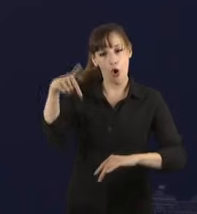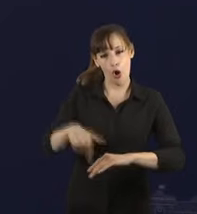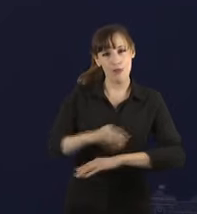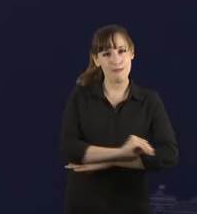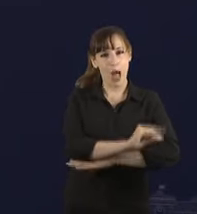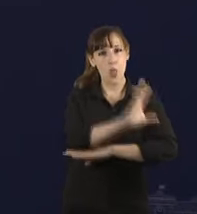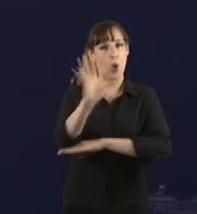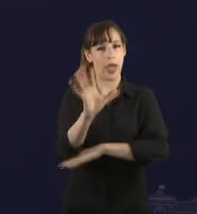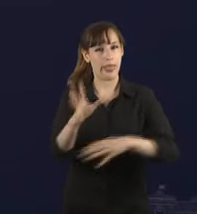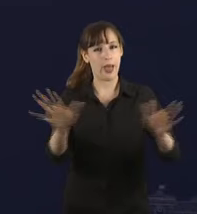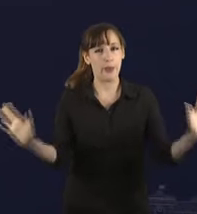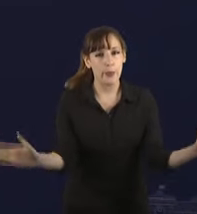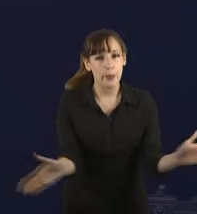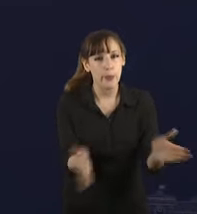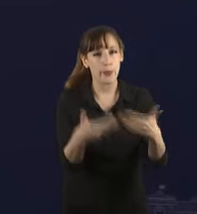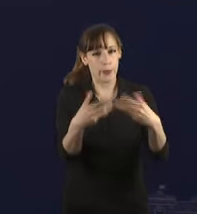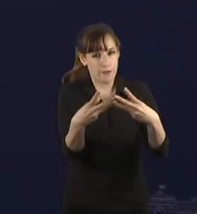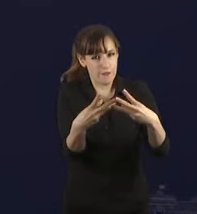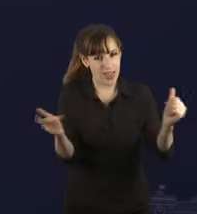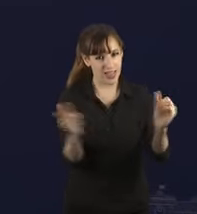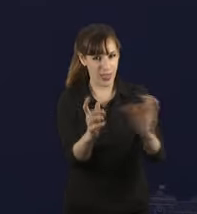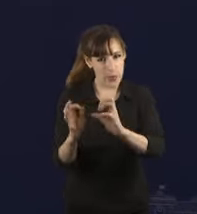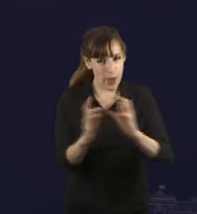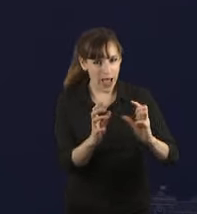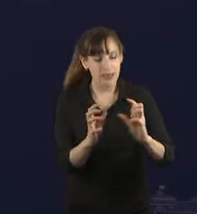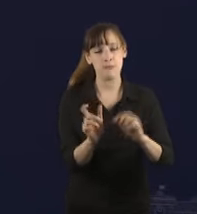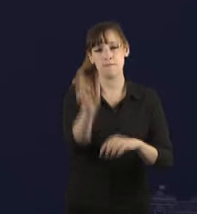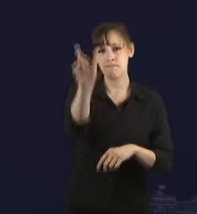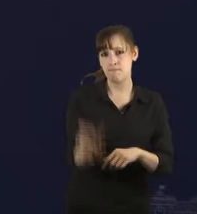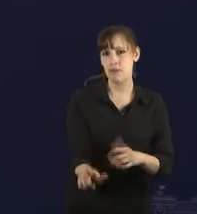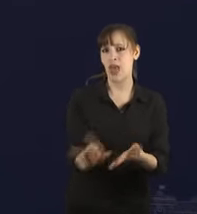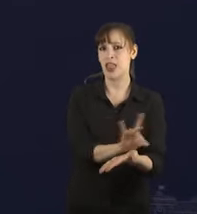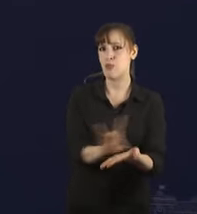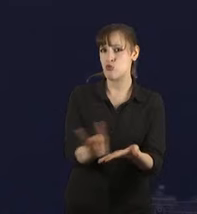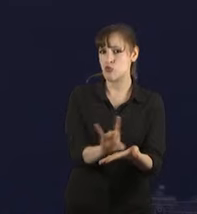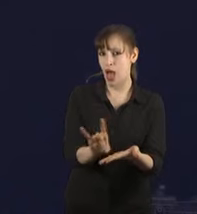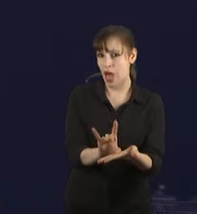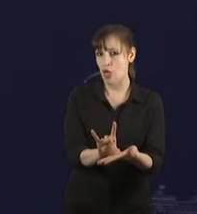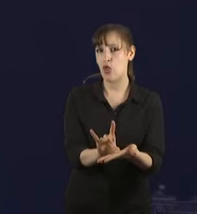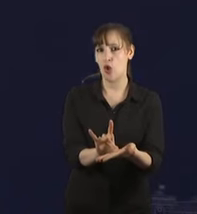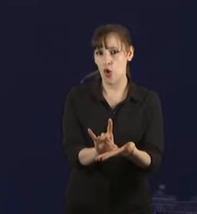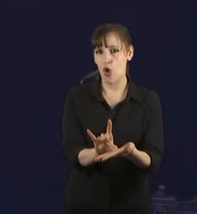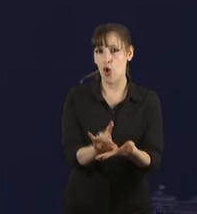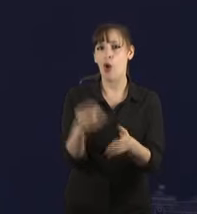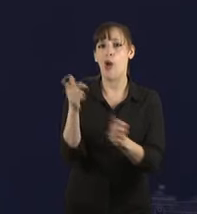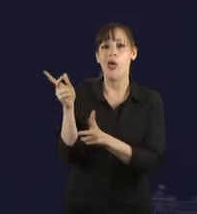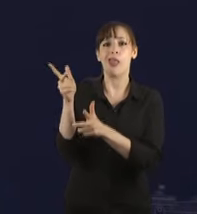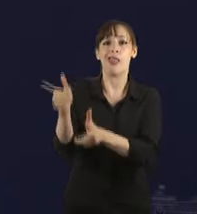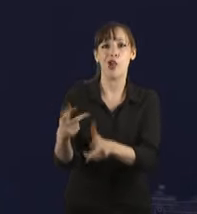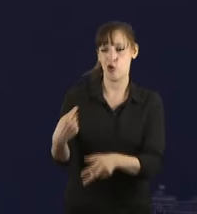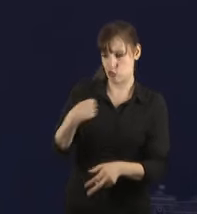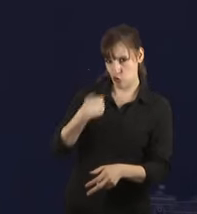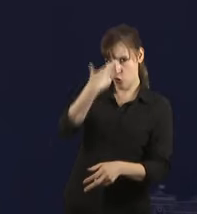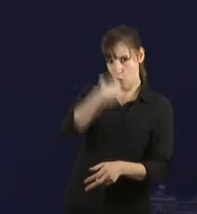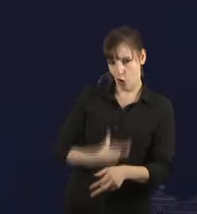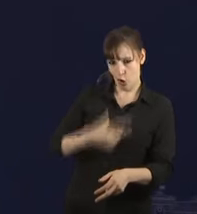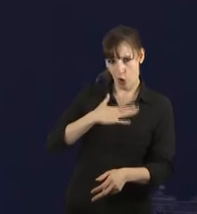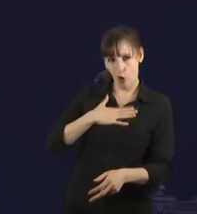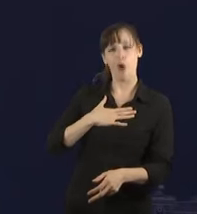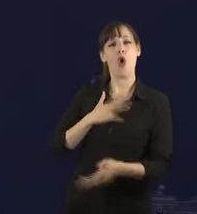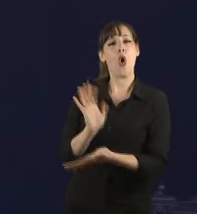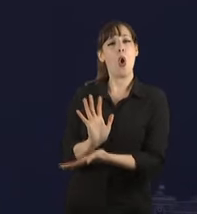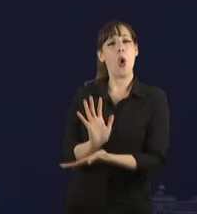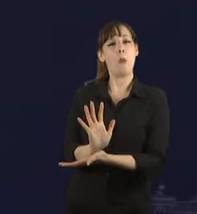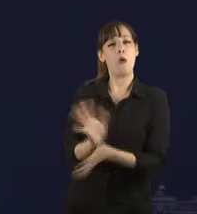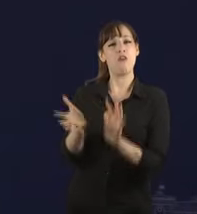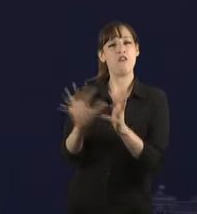hoy un diputado me trató de me definió como el Antiguo macho de Twitter